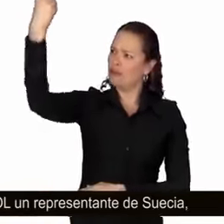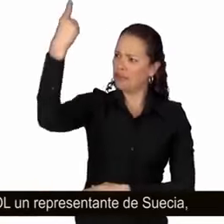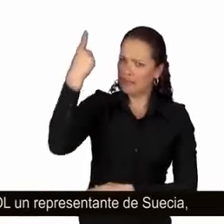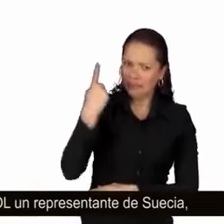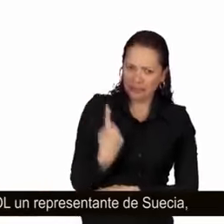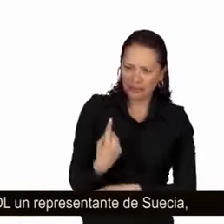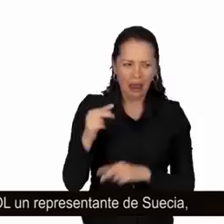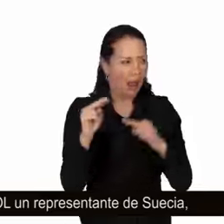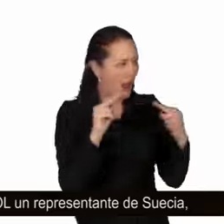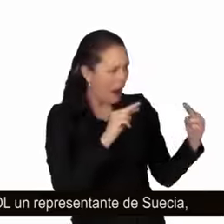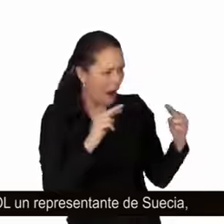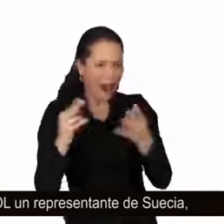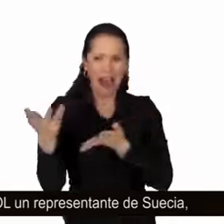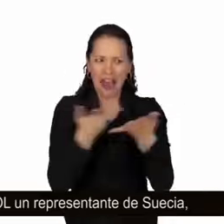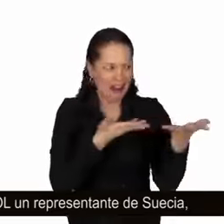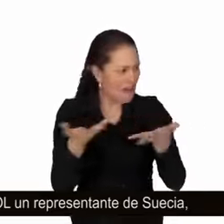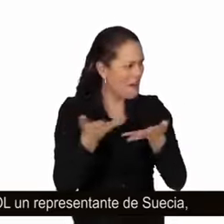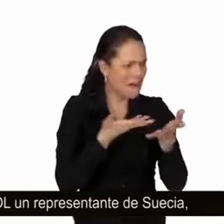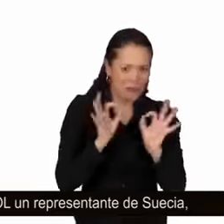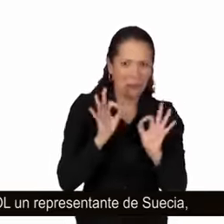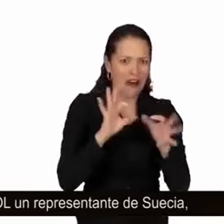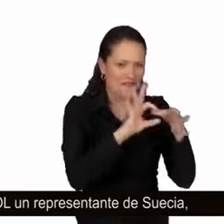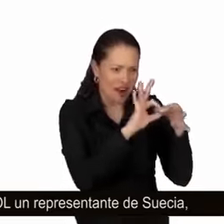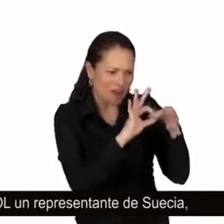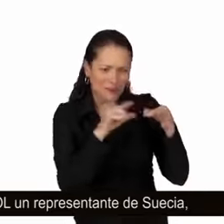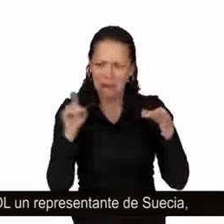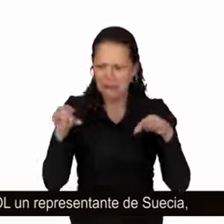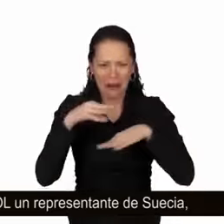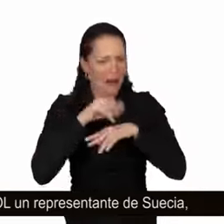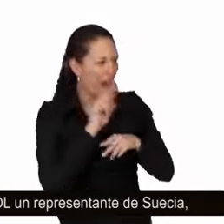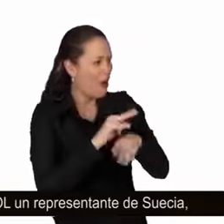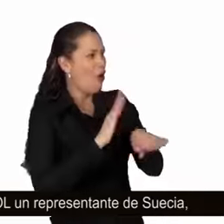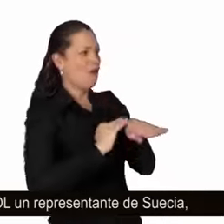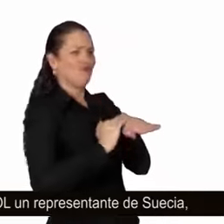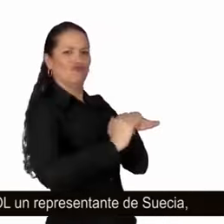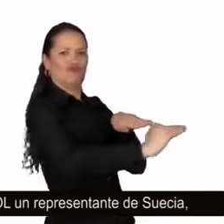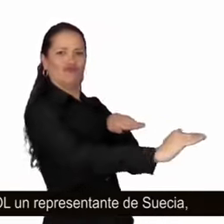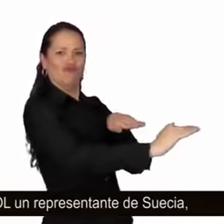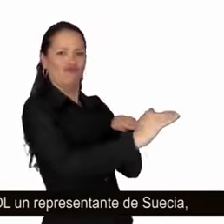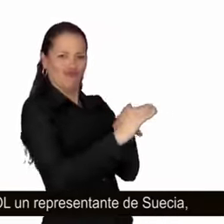Pasado un tiempo, llegó a Penascol un representante de Suecia,